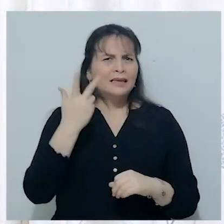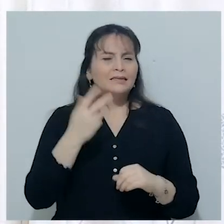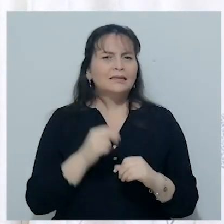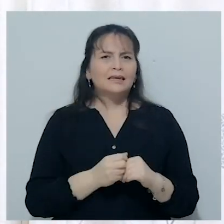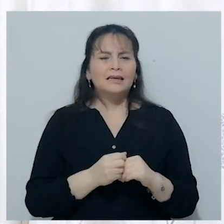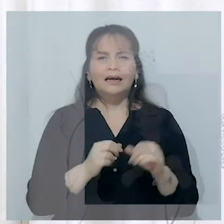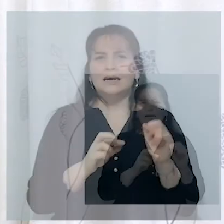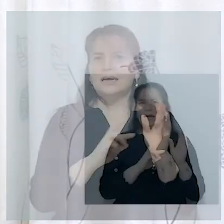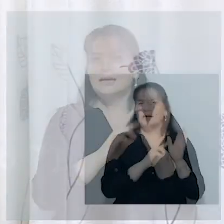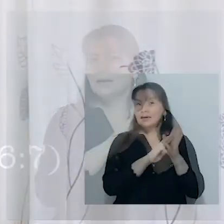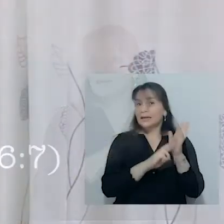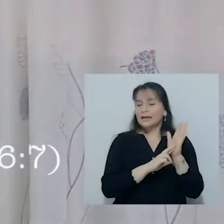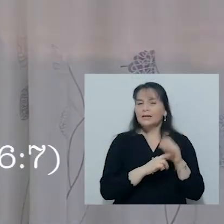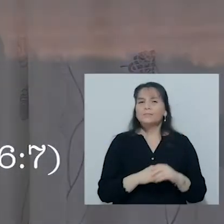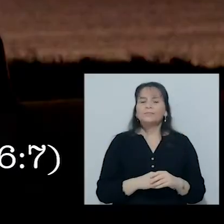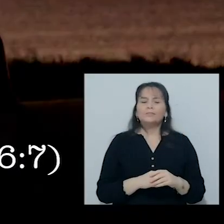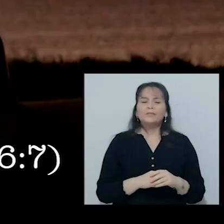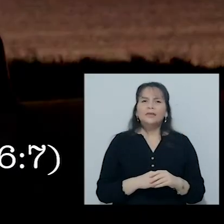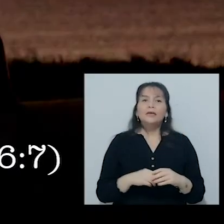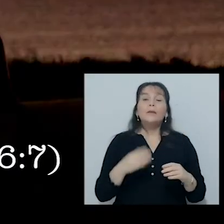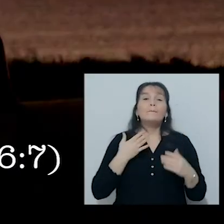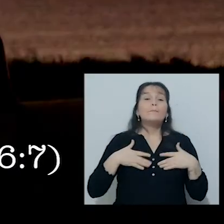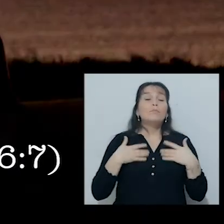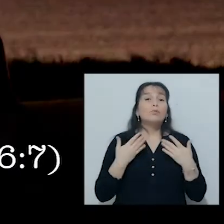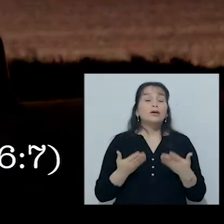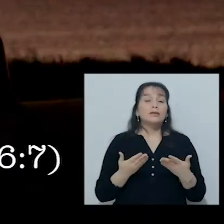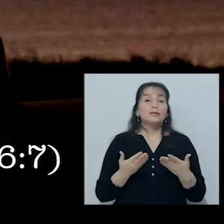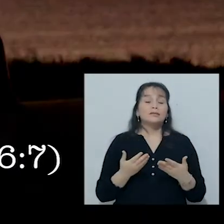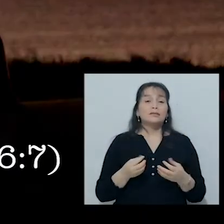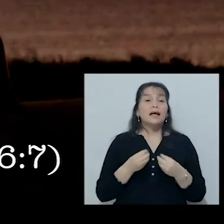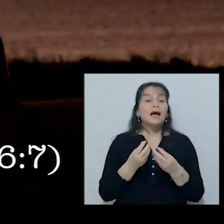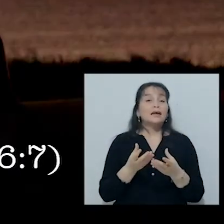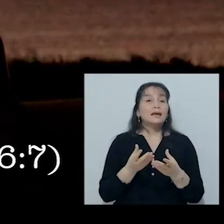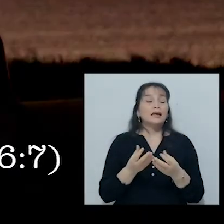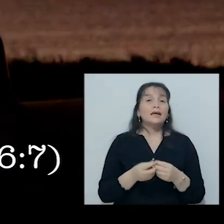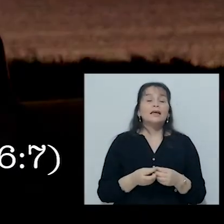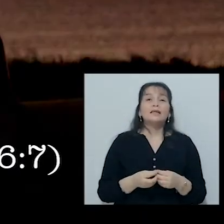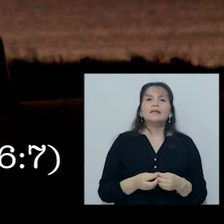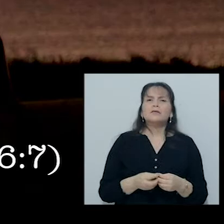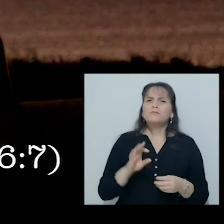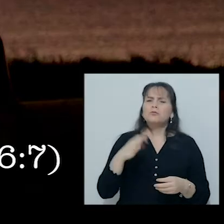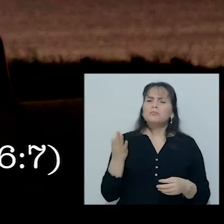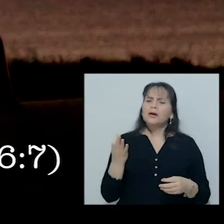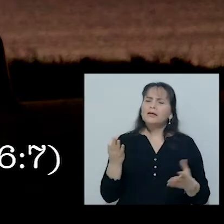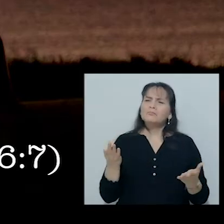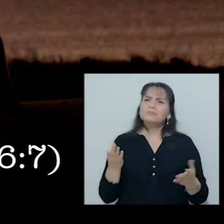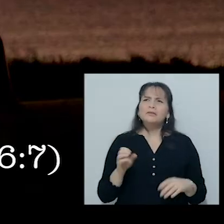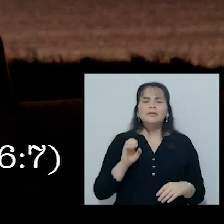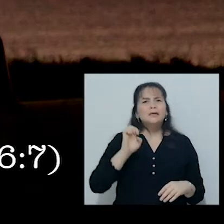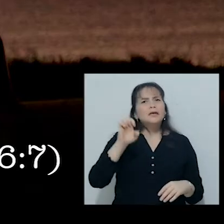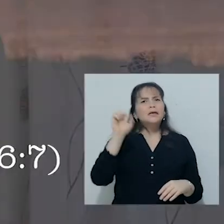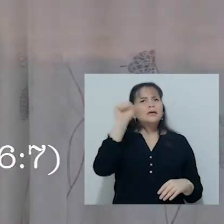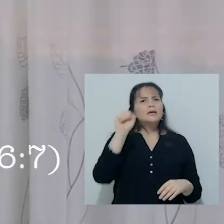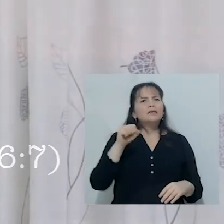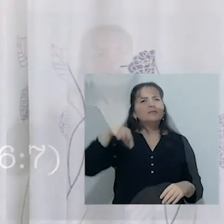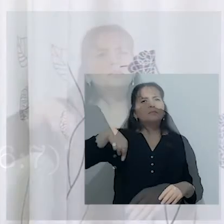esmerada. Tercera regla. La instrucción usted la puede dar de forma espontánea. Dice